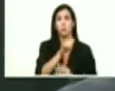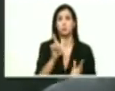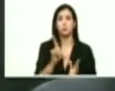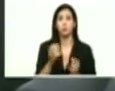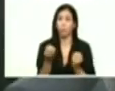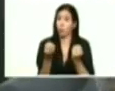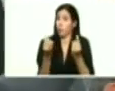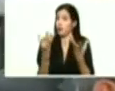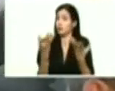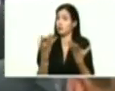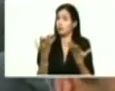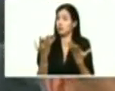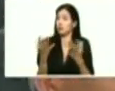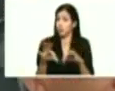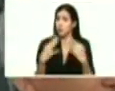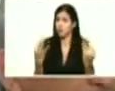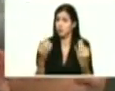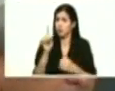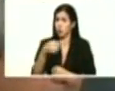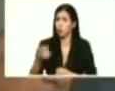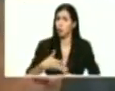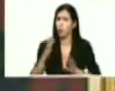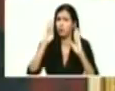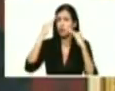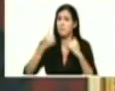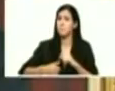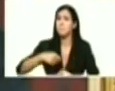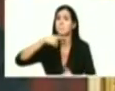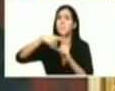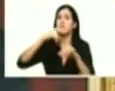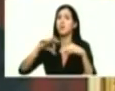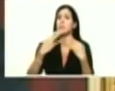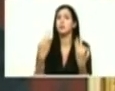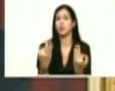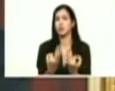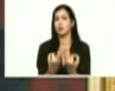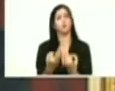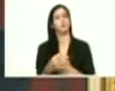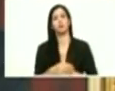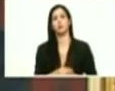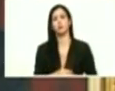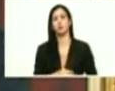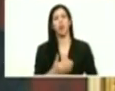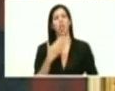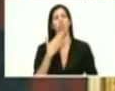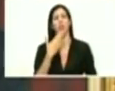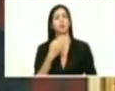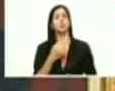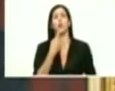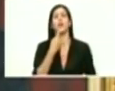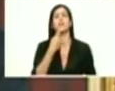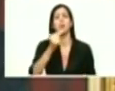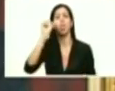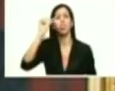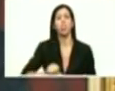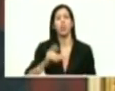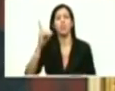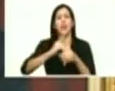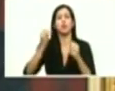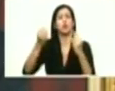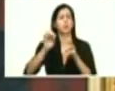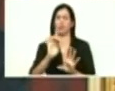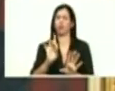¿cuántas familias podemos atender? Yo no lo voy a aburrir con datos es su